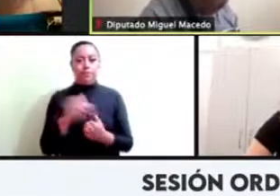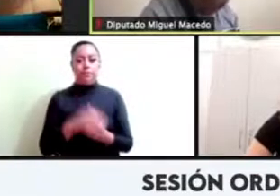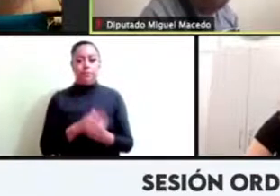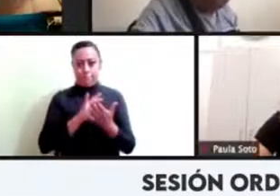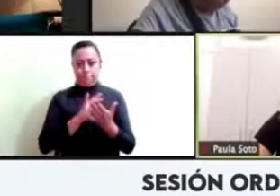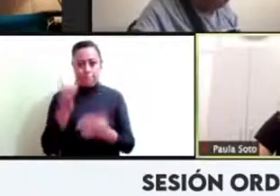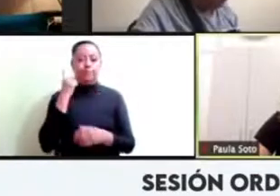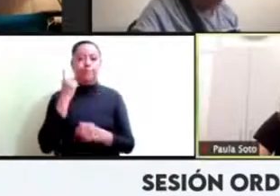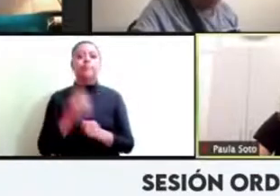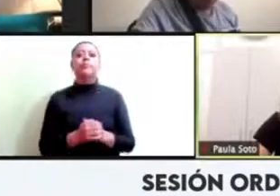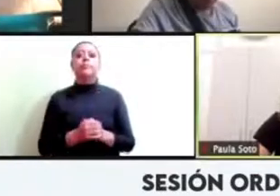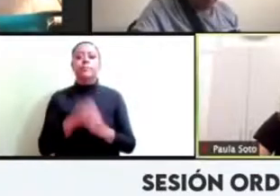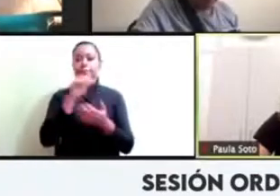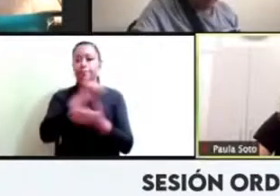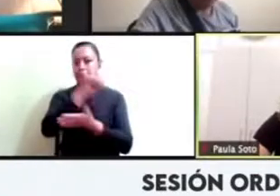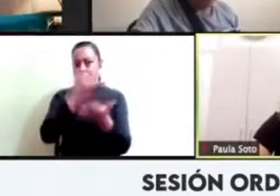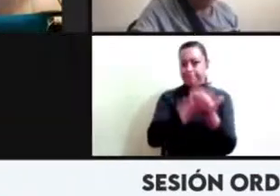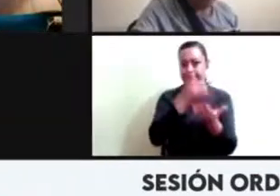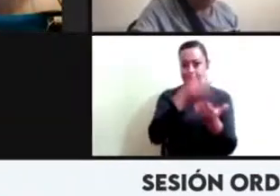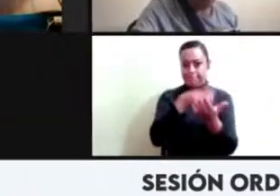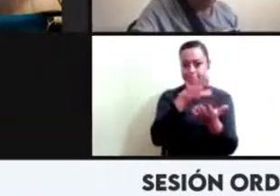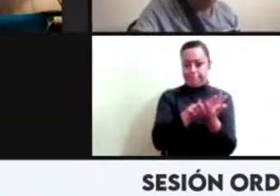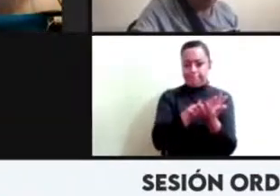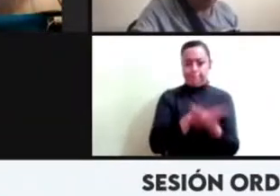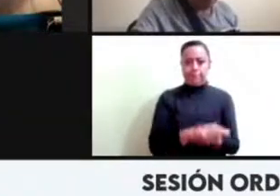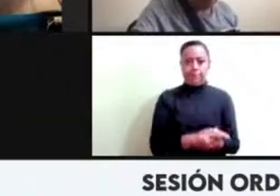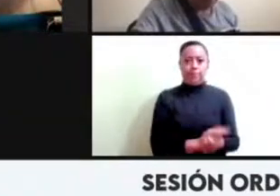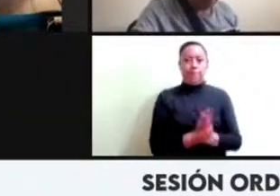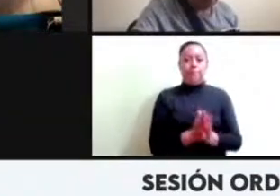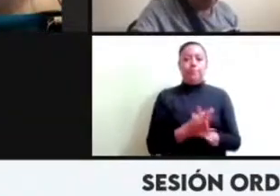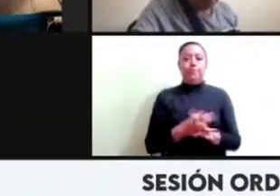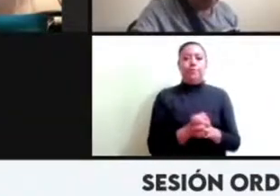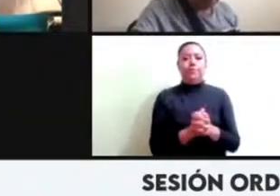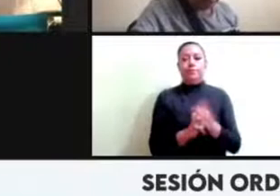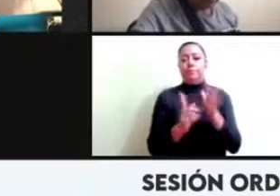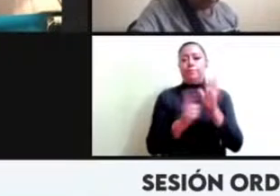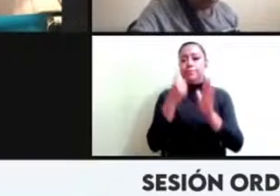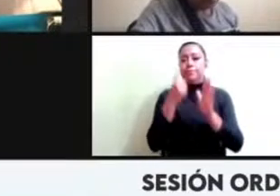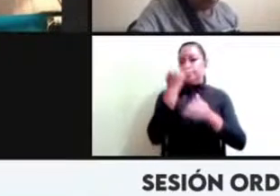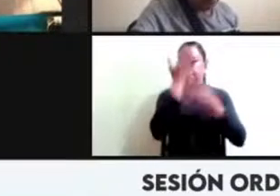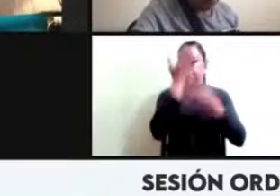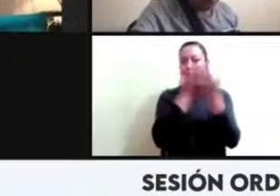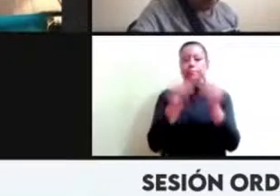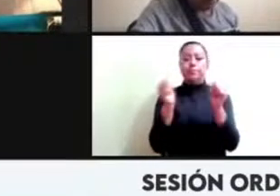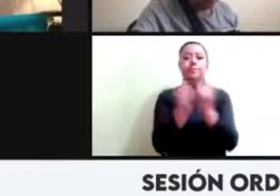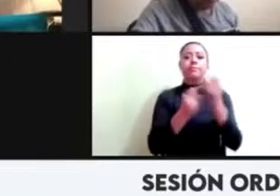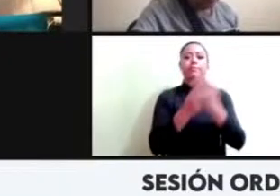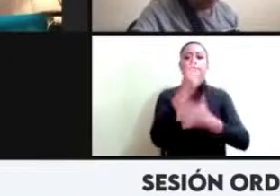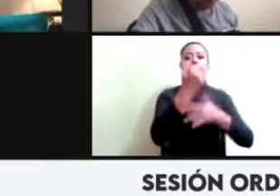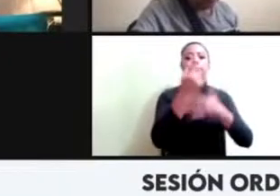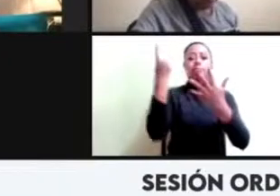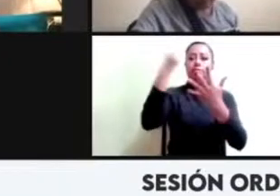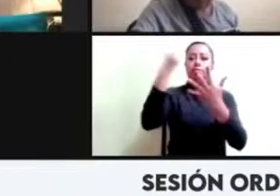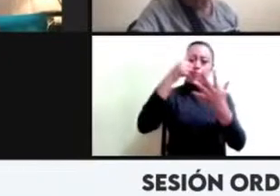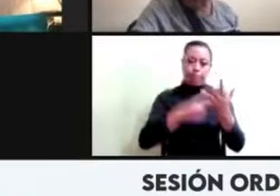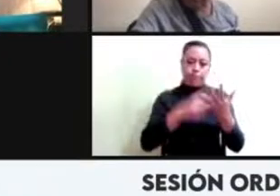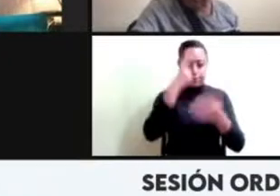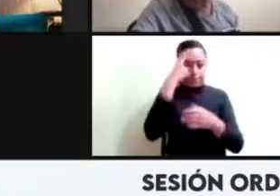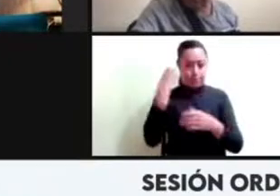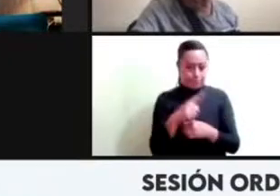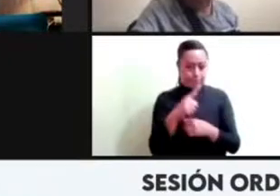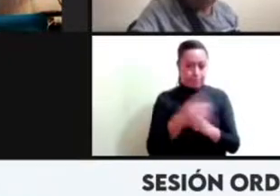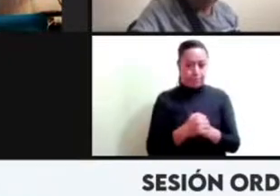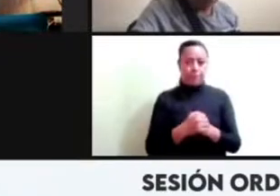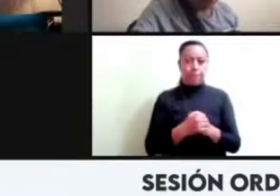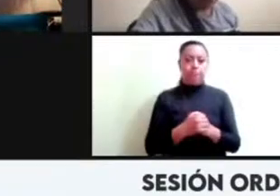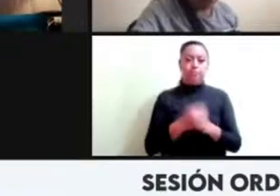en el acta, diputada. Para presentar una iniciativa con proyecto de decreto por el que se adiciona